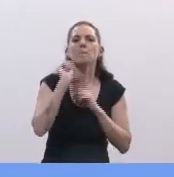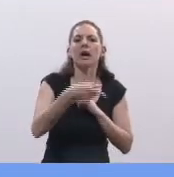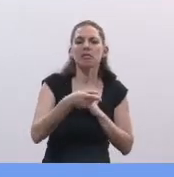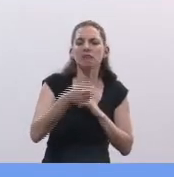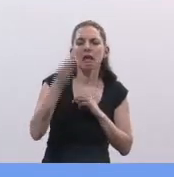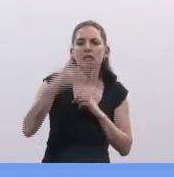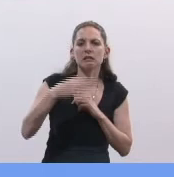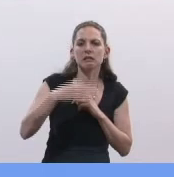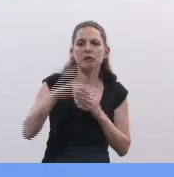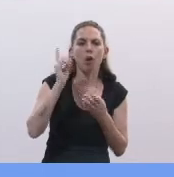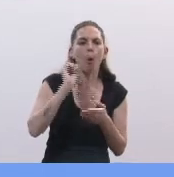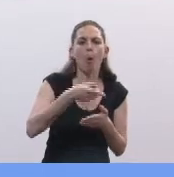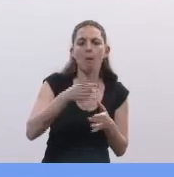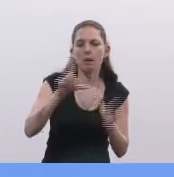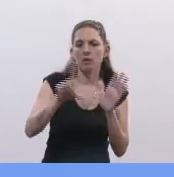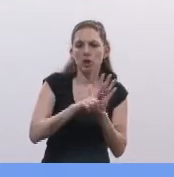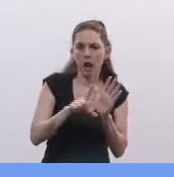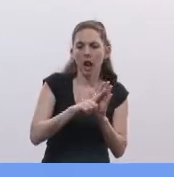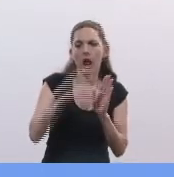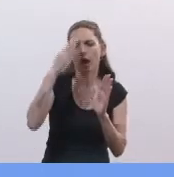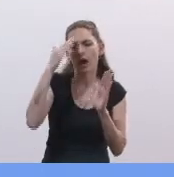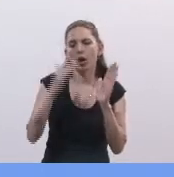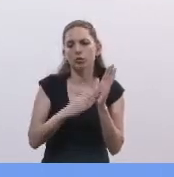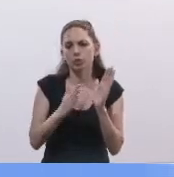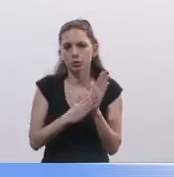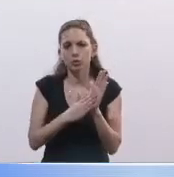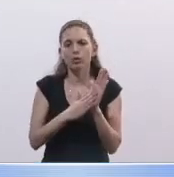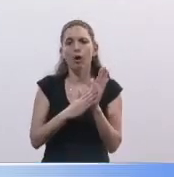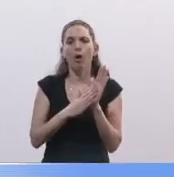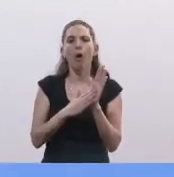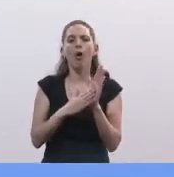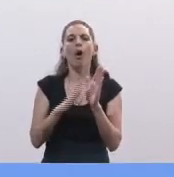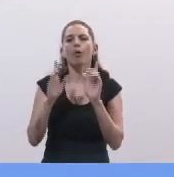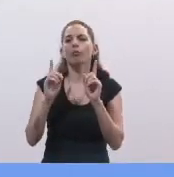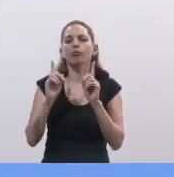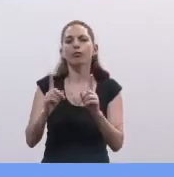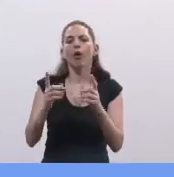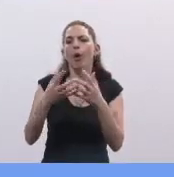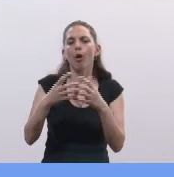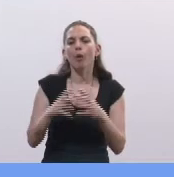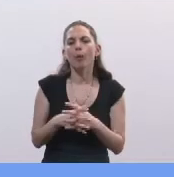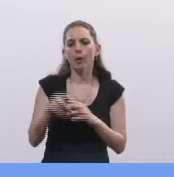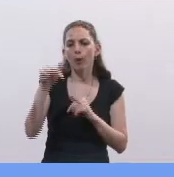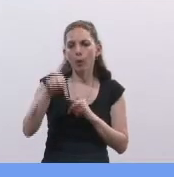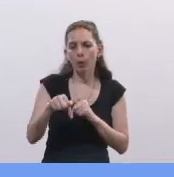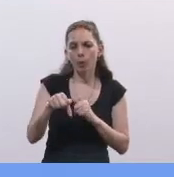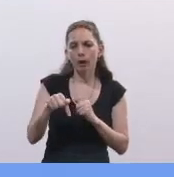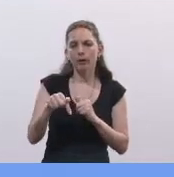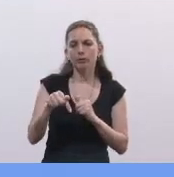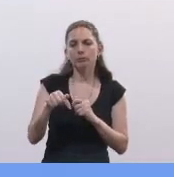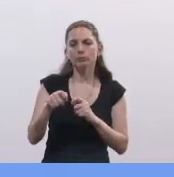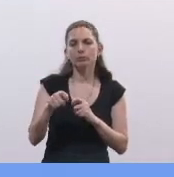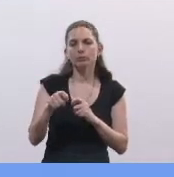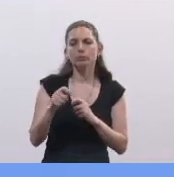que ver con el cumplimiento de la ley, de la Constitución y del marco orgánico. Lo que hay es una